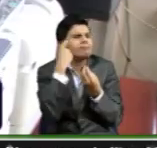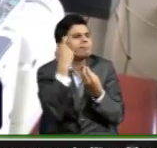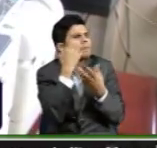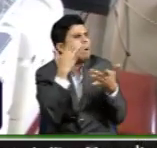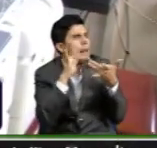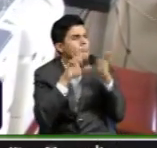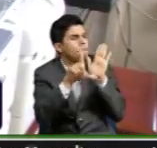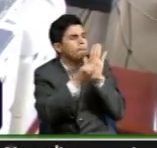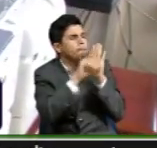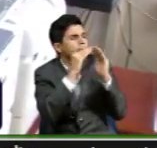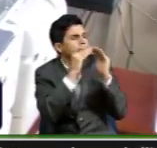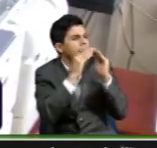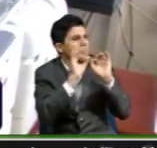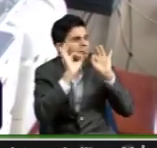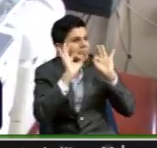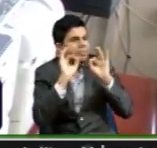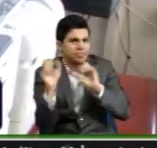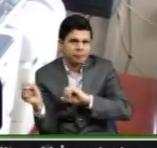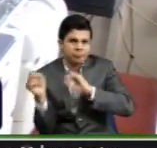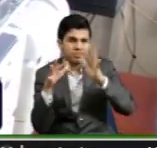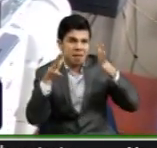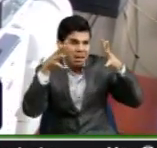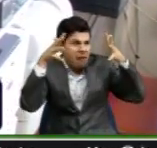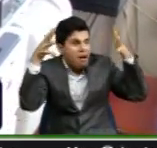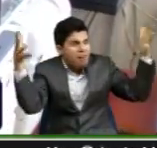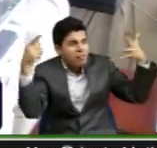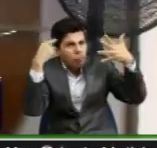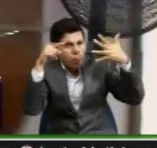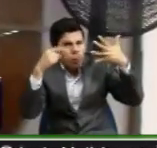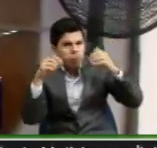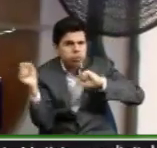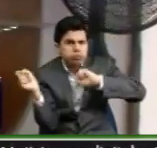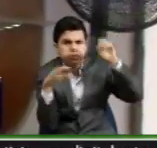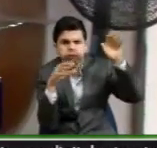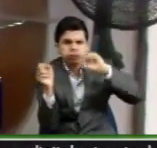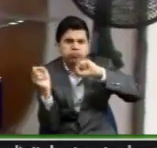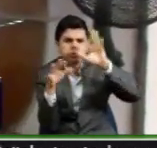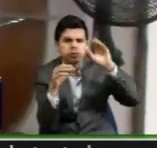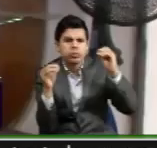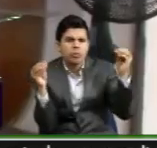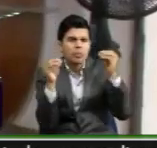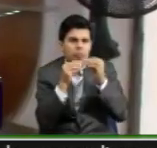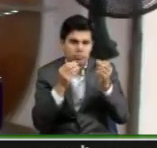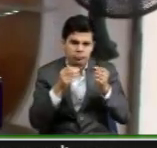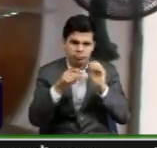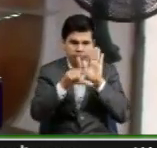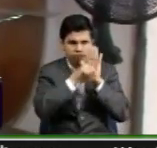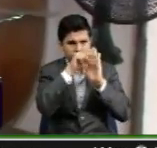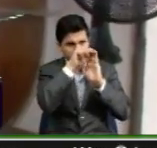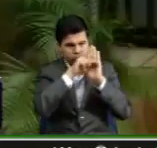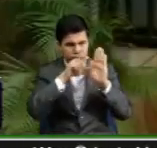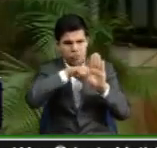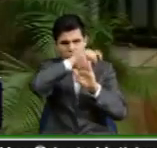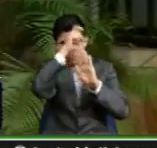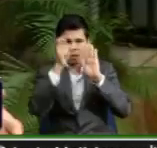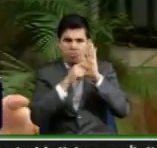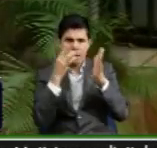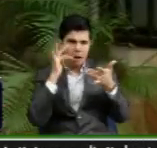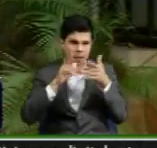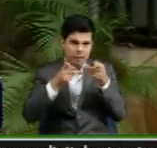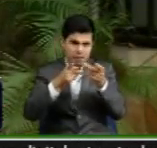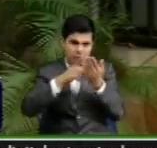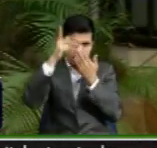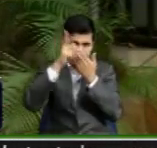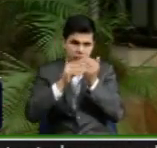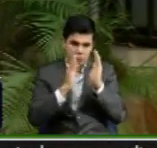reúna las características en cuanto a tamaño y de otra parte pues teniendo en cuenta también el cumplimiento del pop' y ahora